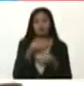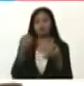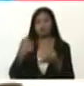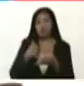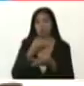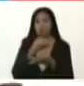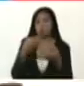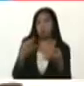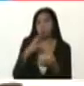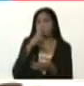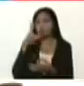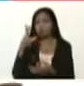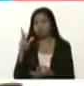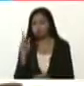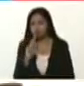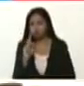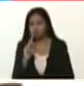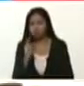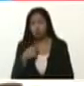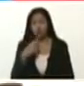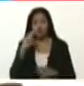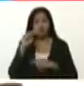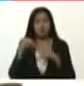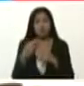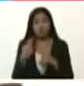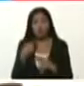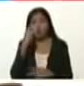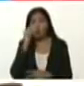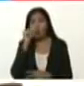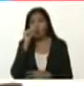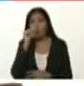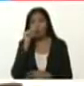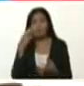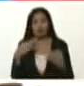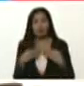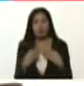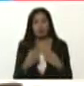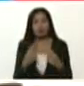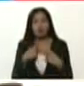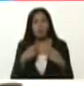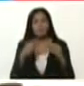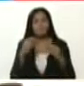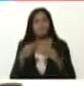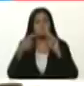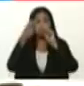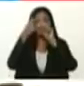nunca. Yo soy un hombre en esencia optimista,